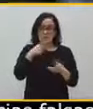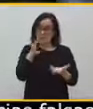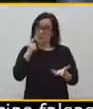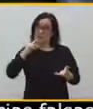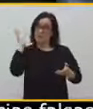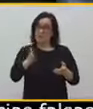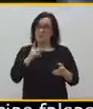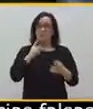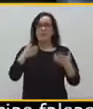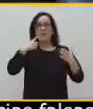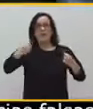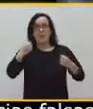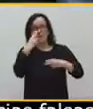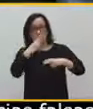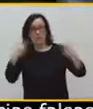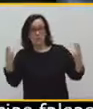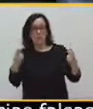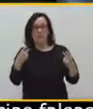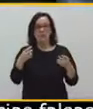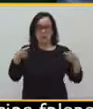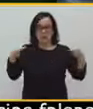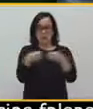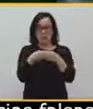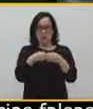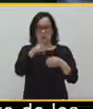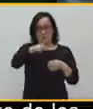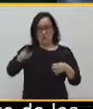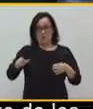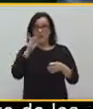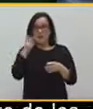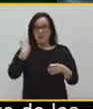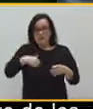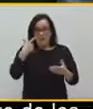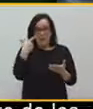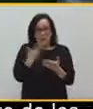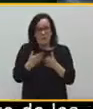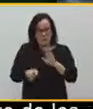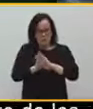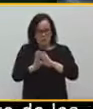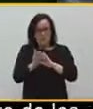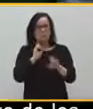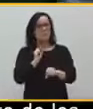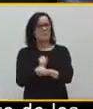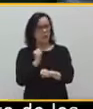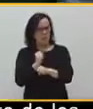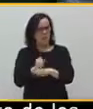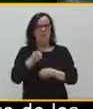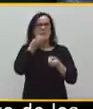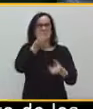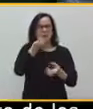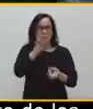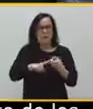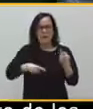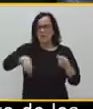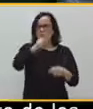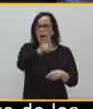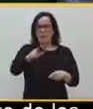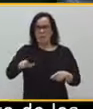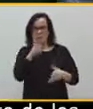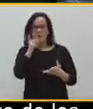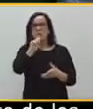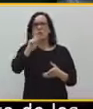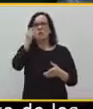salud pública del conjunto de los ciudadanos. Y ahí seguiremos estando, trabajando e informando a los ciudadanos, que no se dejen